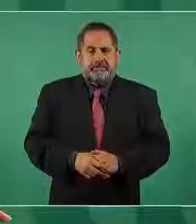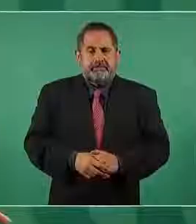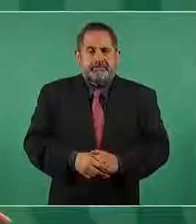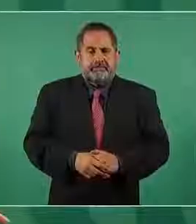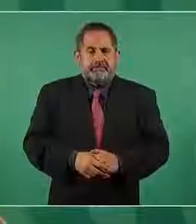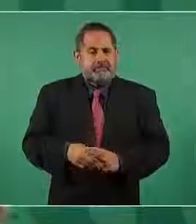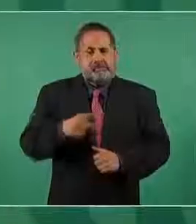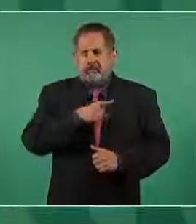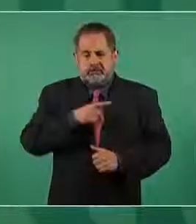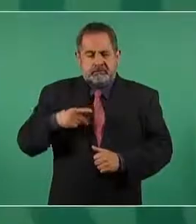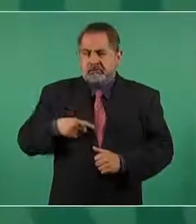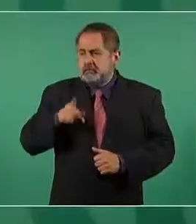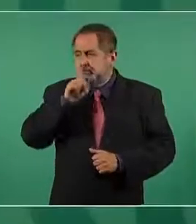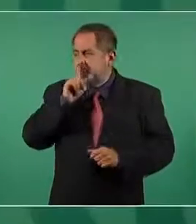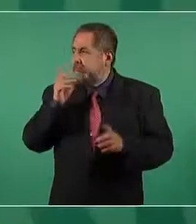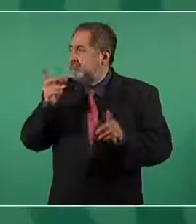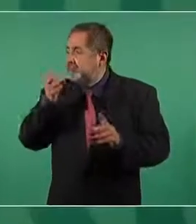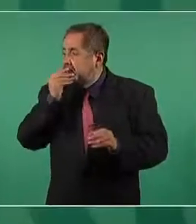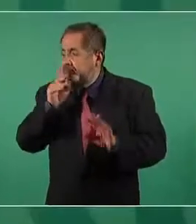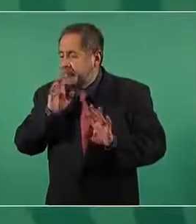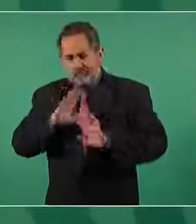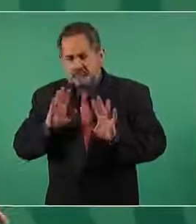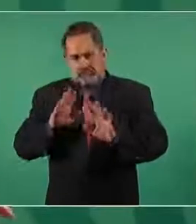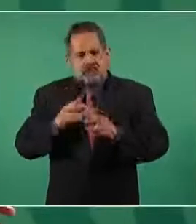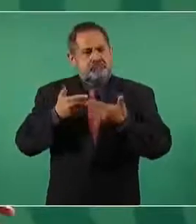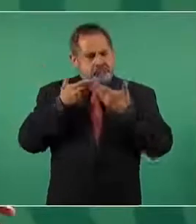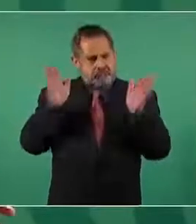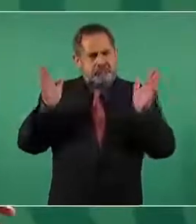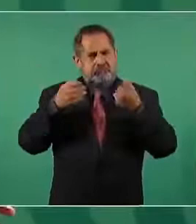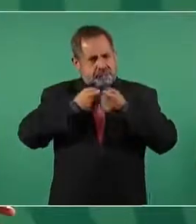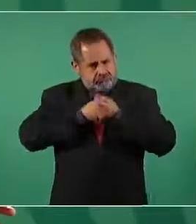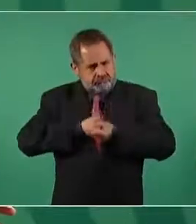No debe de haber censura, pero sí